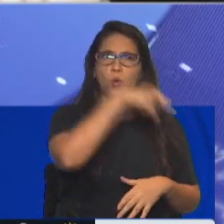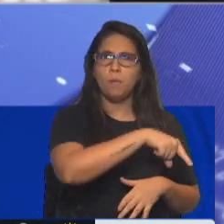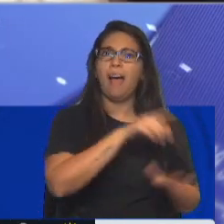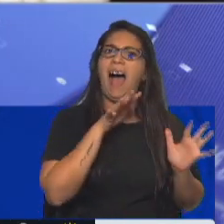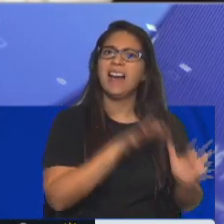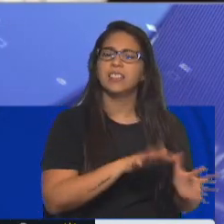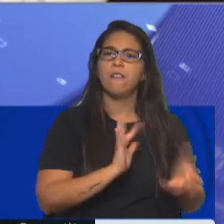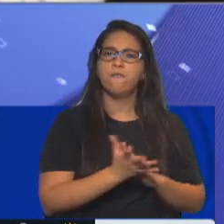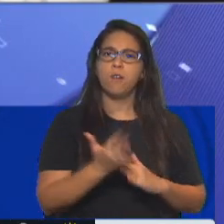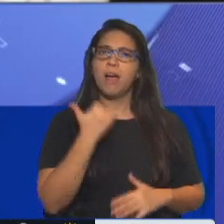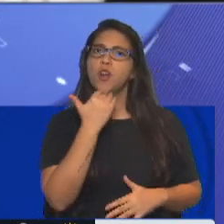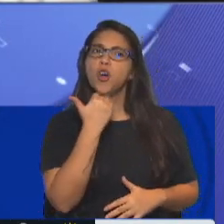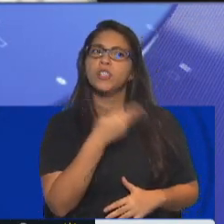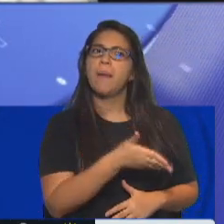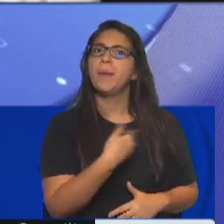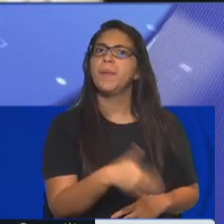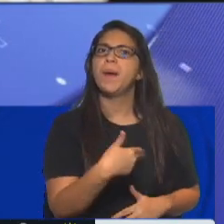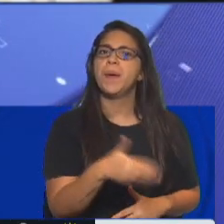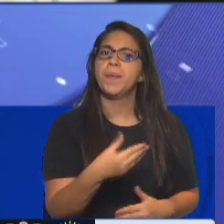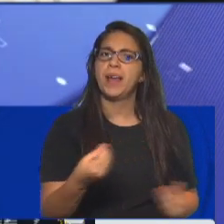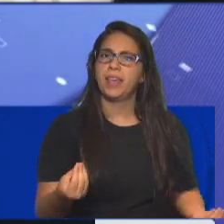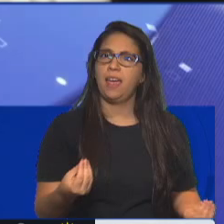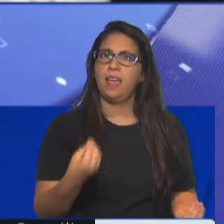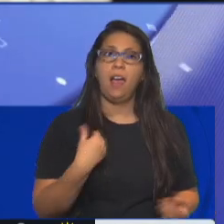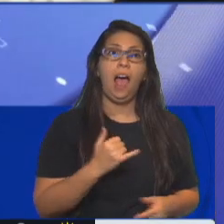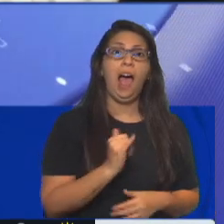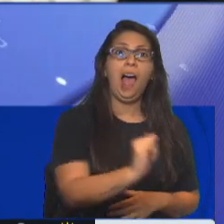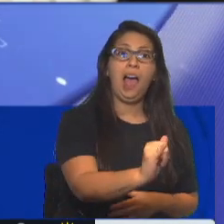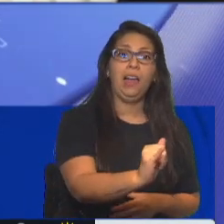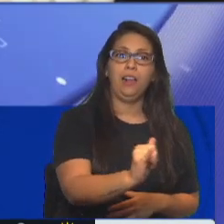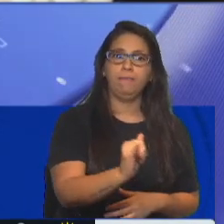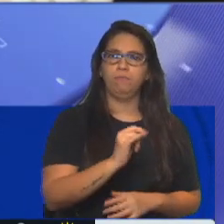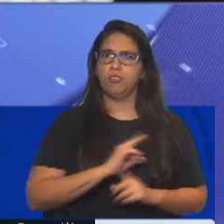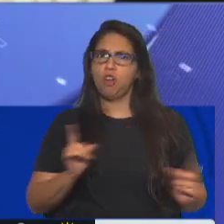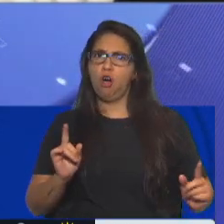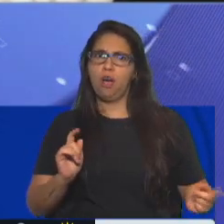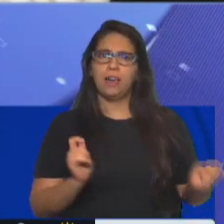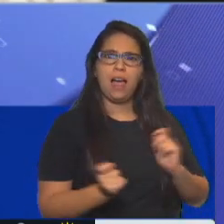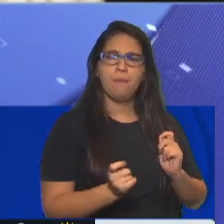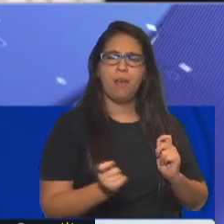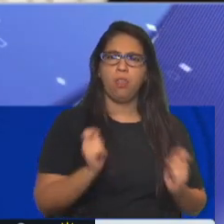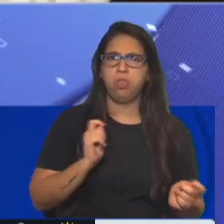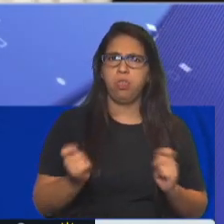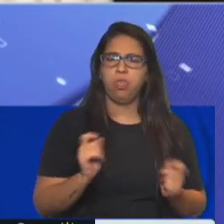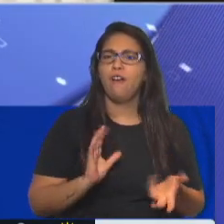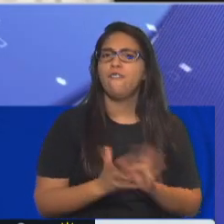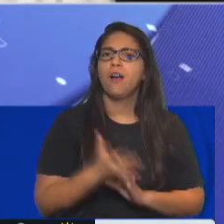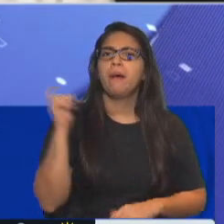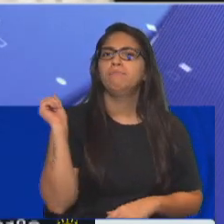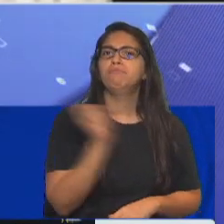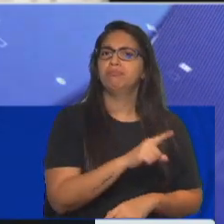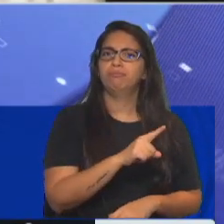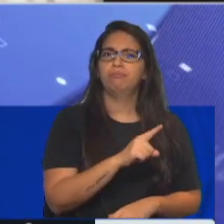la impredictibilidad que trata de transmitir como marca registrada de su tipo de liderazgo político.